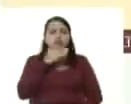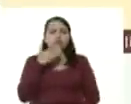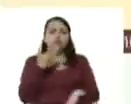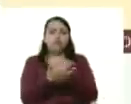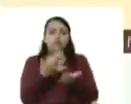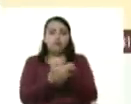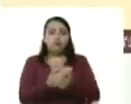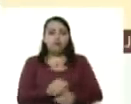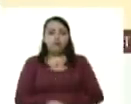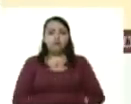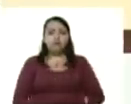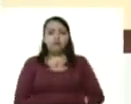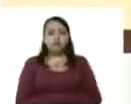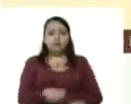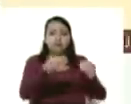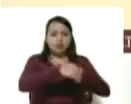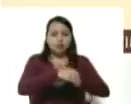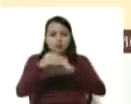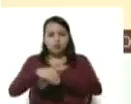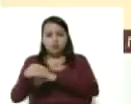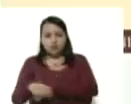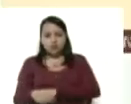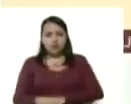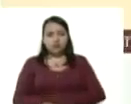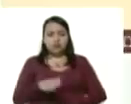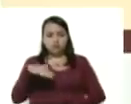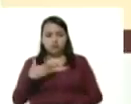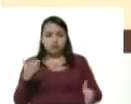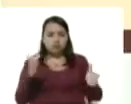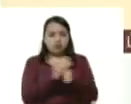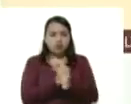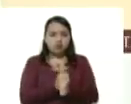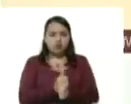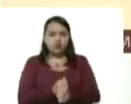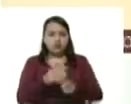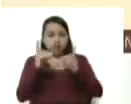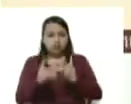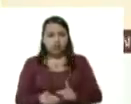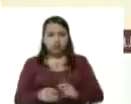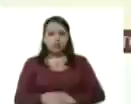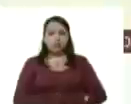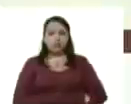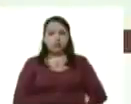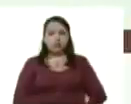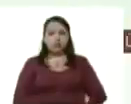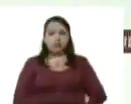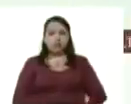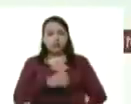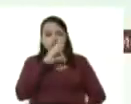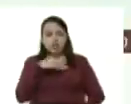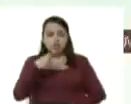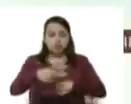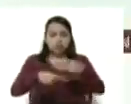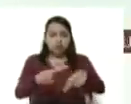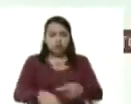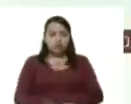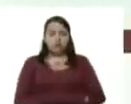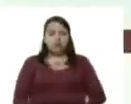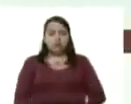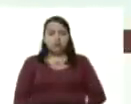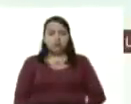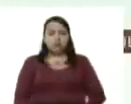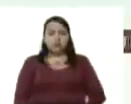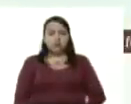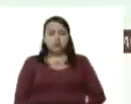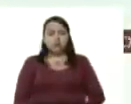propuesta de negociación para que alcancemos definitivamente, sin postergar, definitivamente alcancemos